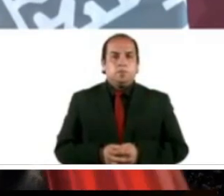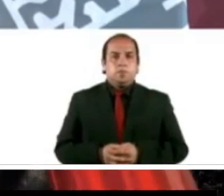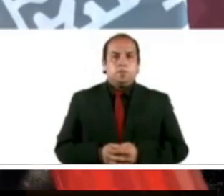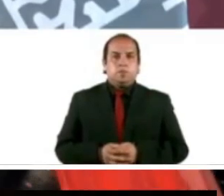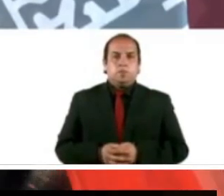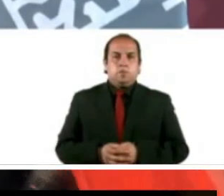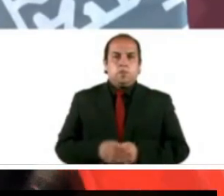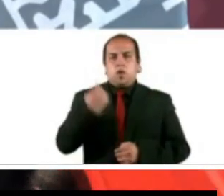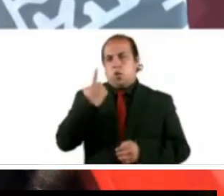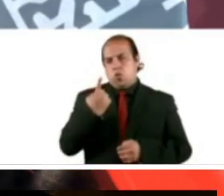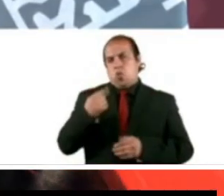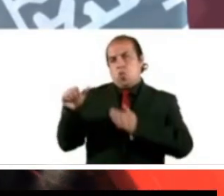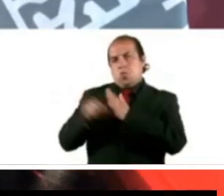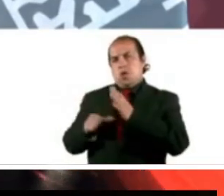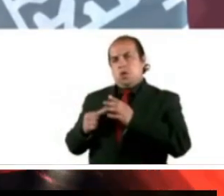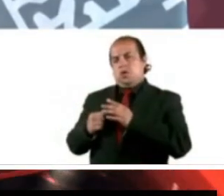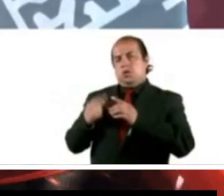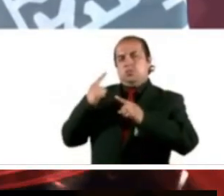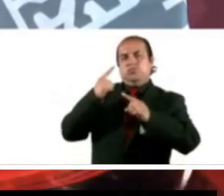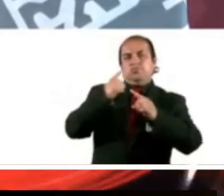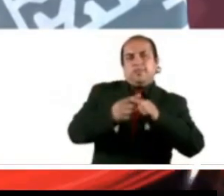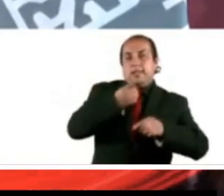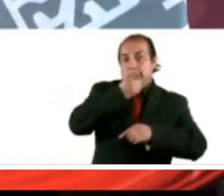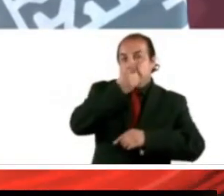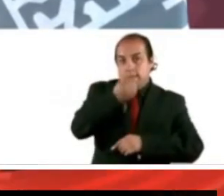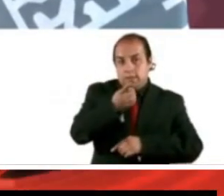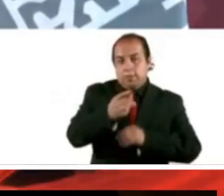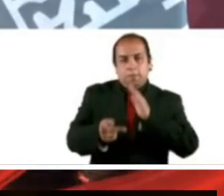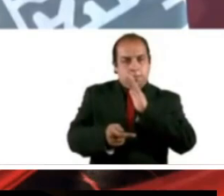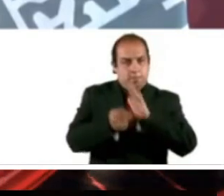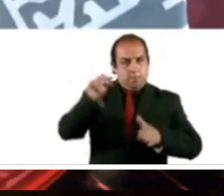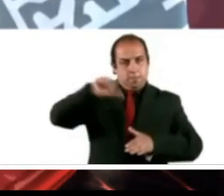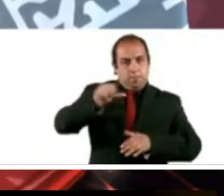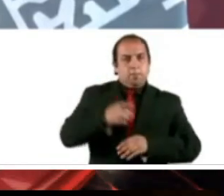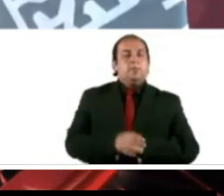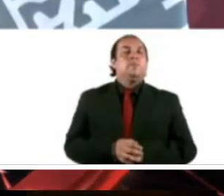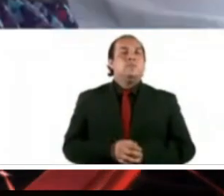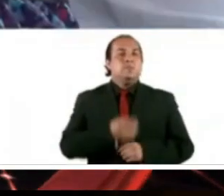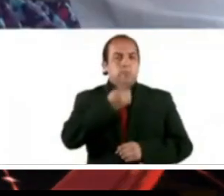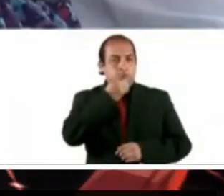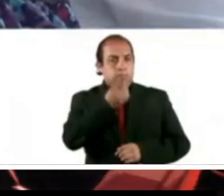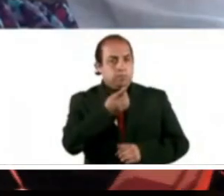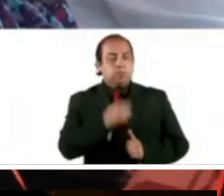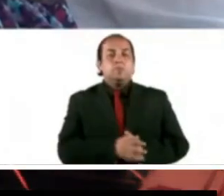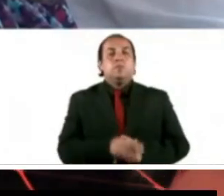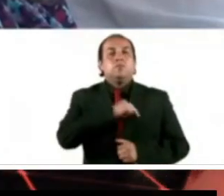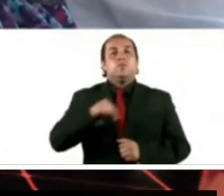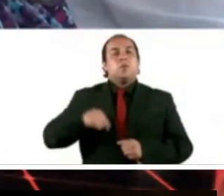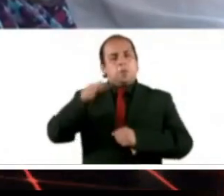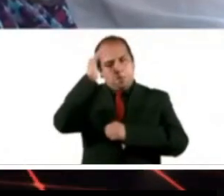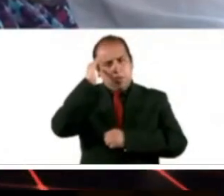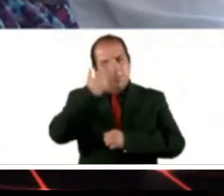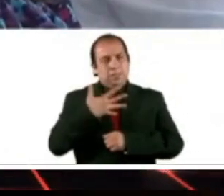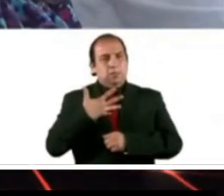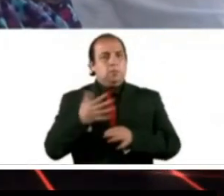desde hace un mes, lo dije hace algunos días y lo repito el día de hoy. Nosotros consideramos que hay un